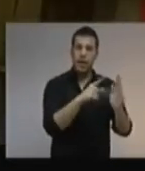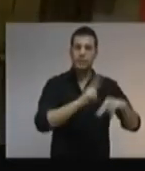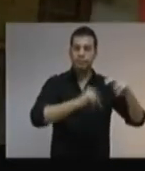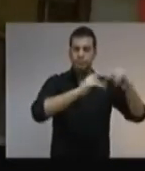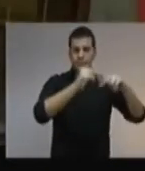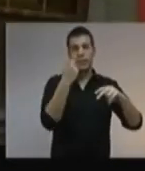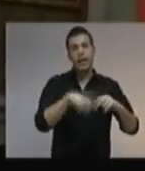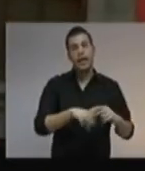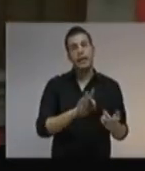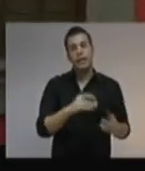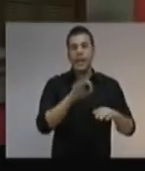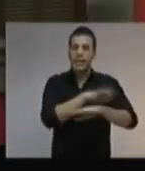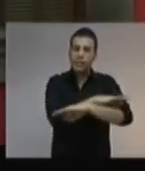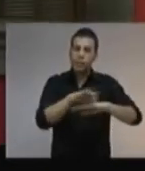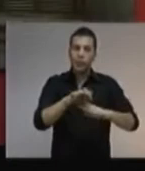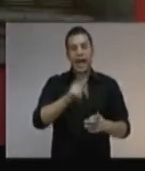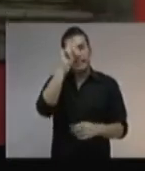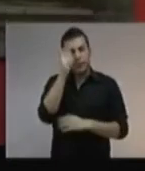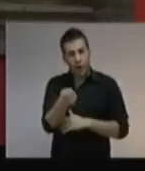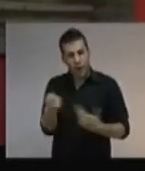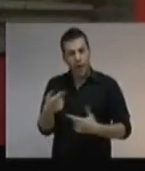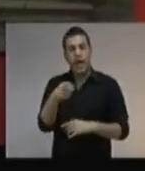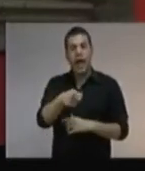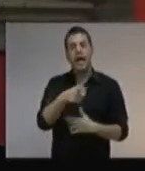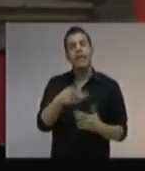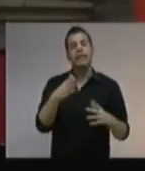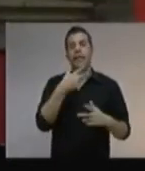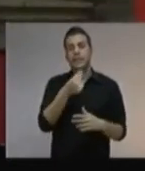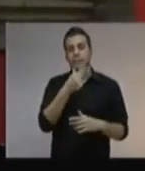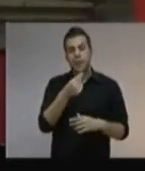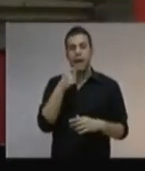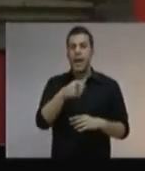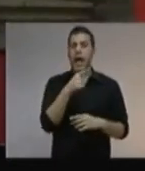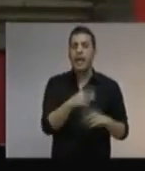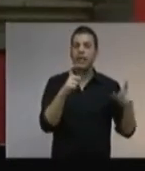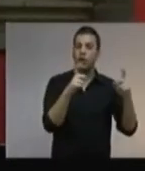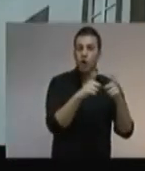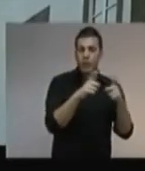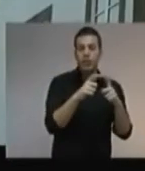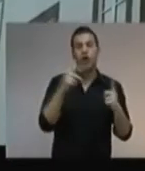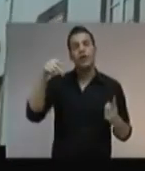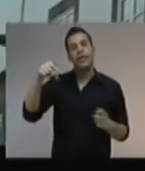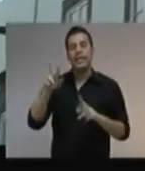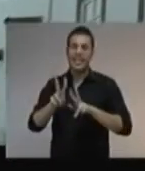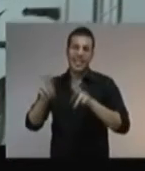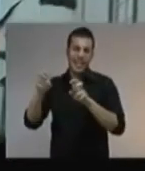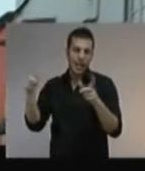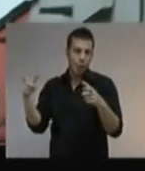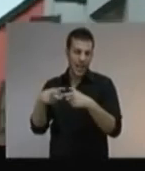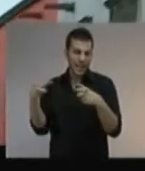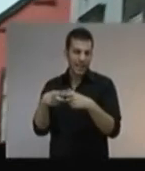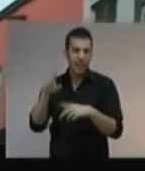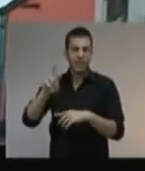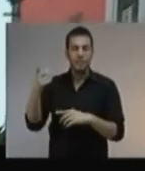de la arquitectura señorial de Las Palmas, con una portada gótico y neoplateresca y un patio interior que